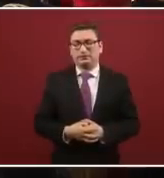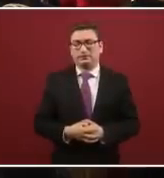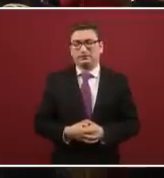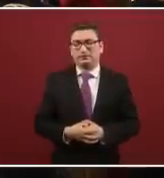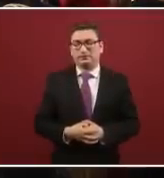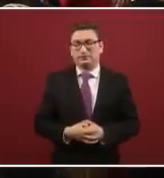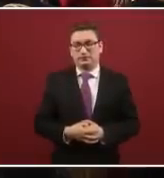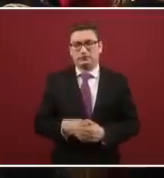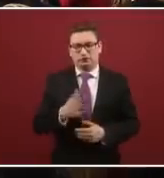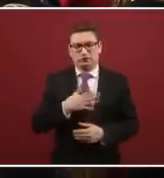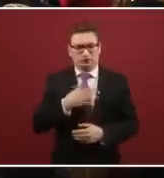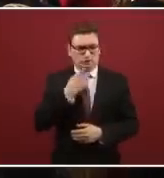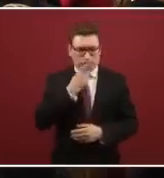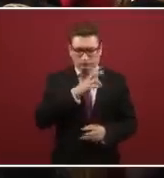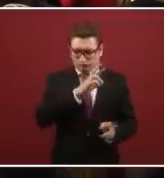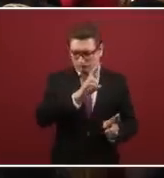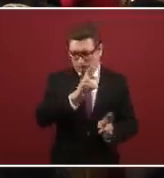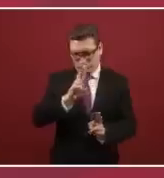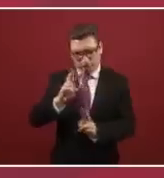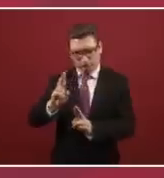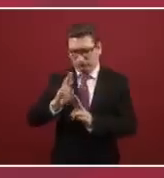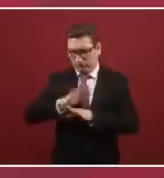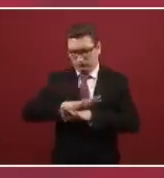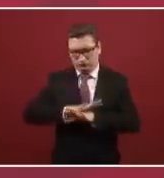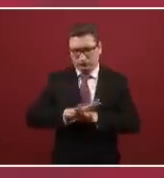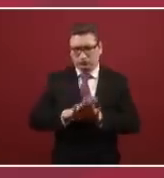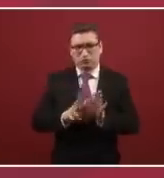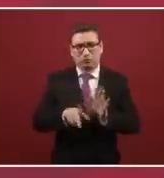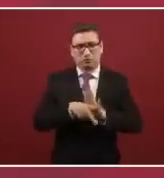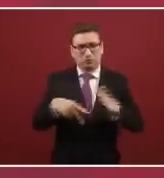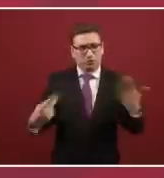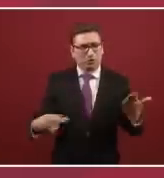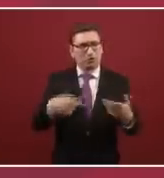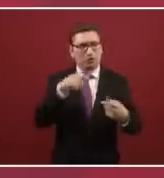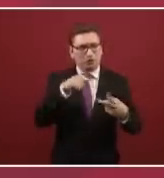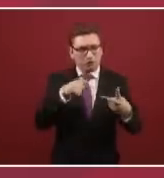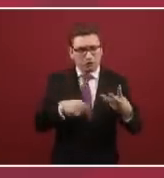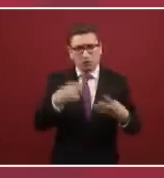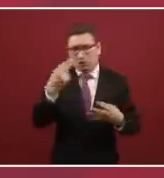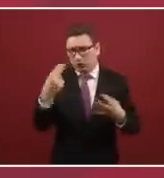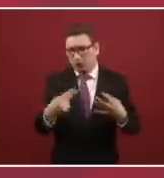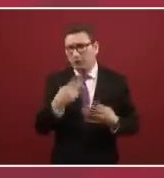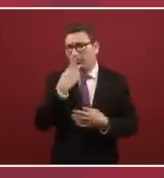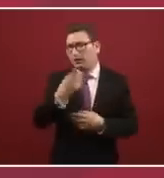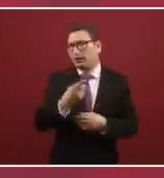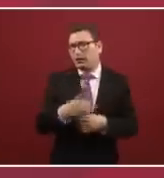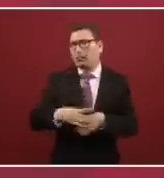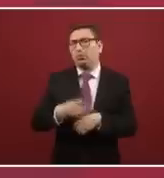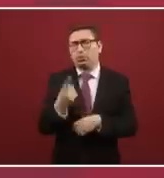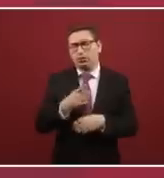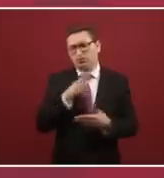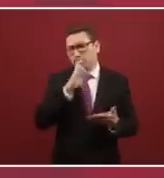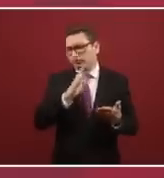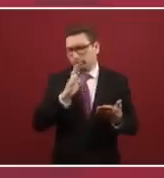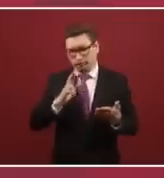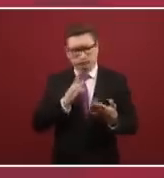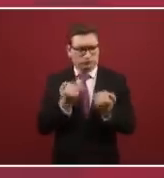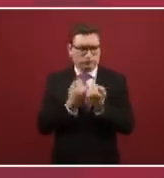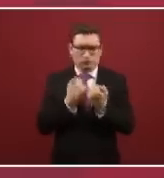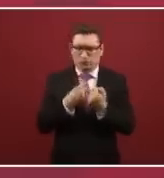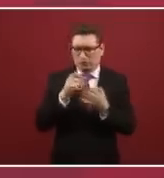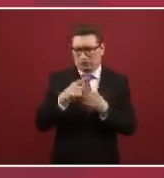y lo digo con todo respeto, o sea, si mencionamos los periódicos, es parte de la polémica,